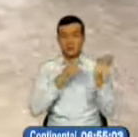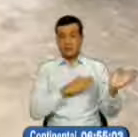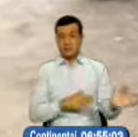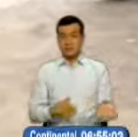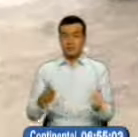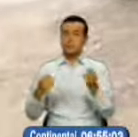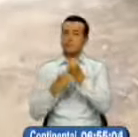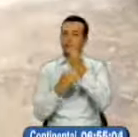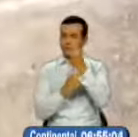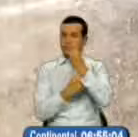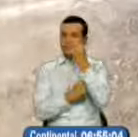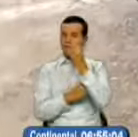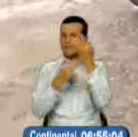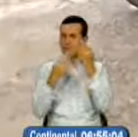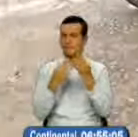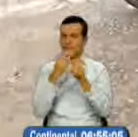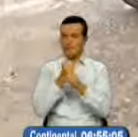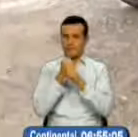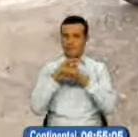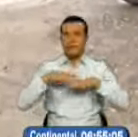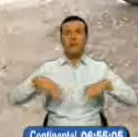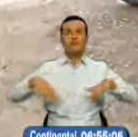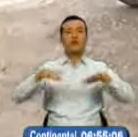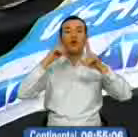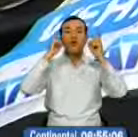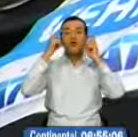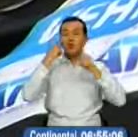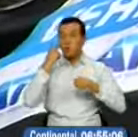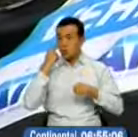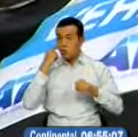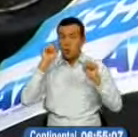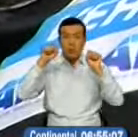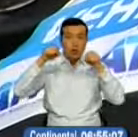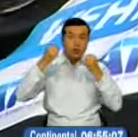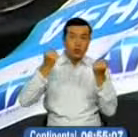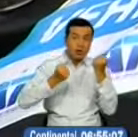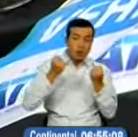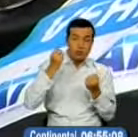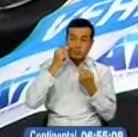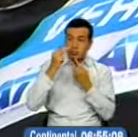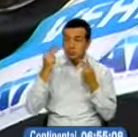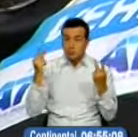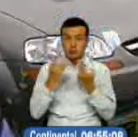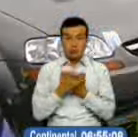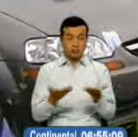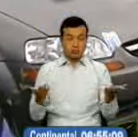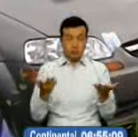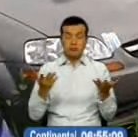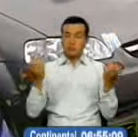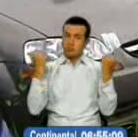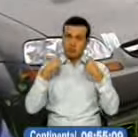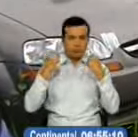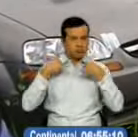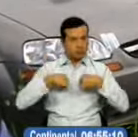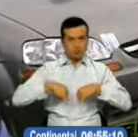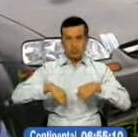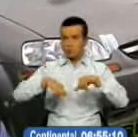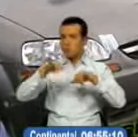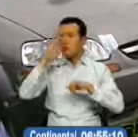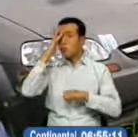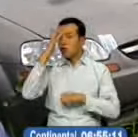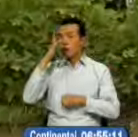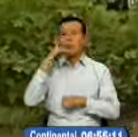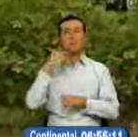para fortalecer la seguridad ciudadana mediante el control de motos y vehículos informales. Dichos operativos continuarán debido a los